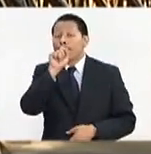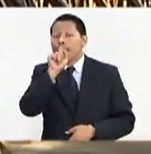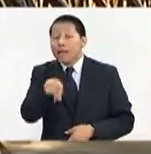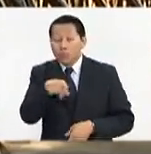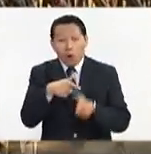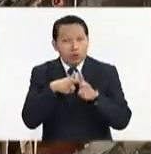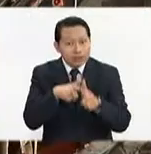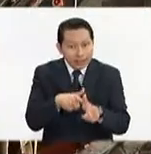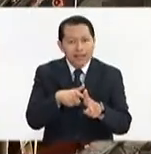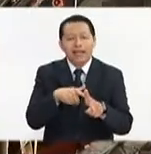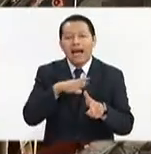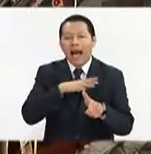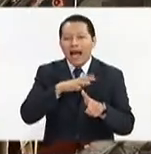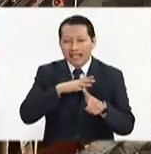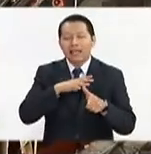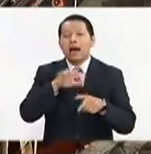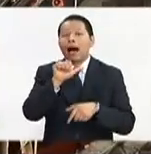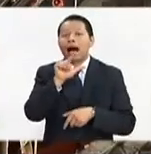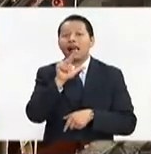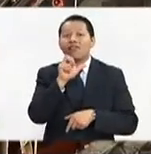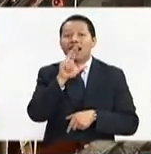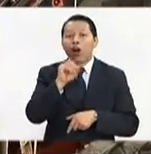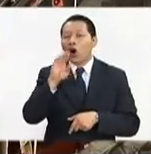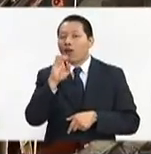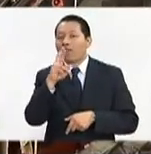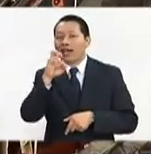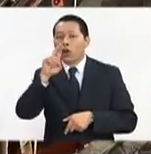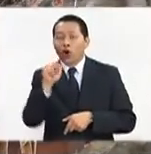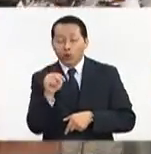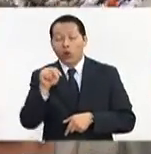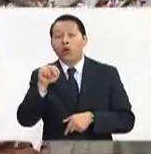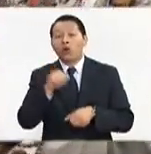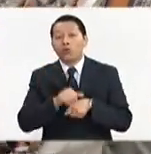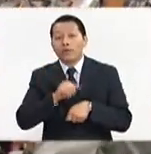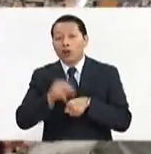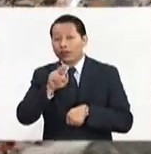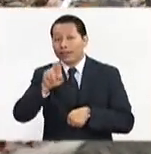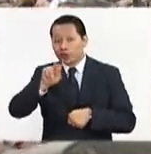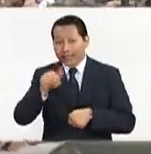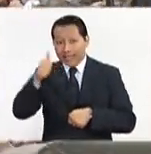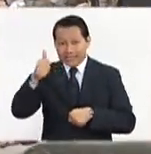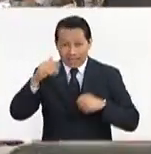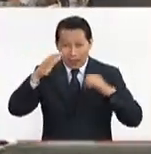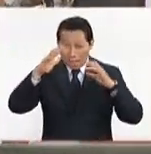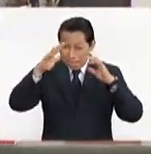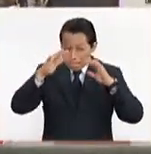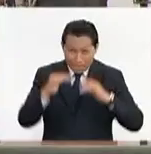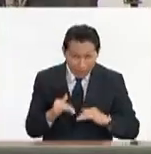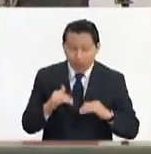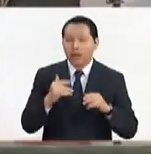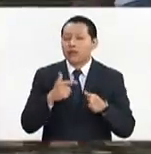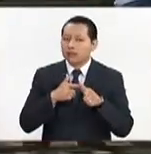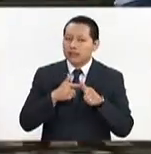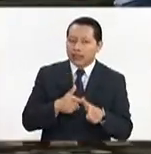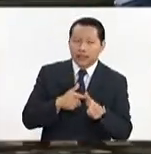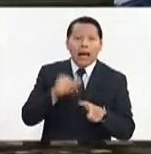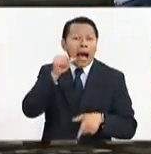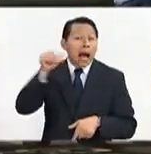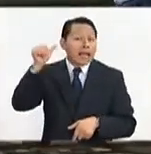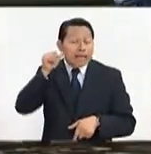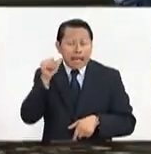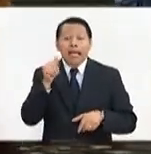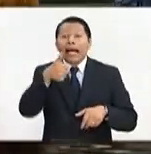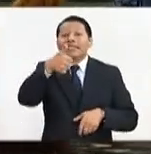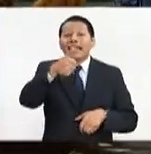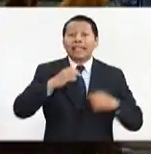trabajos de rescate en el edificio colapsado de Álvaro Obregón, número 286. Ayer los grupos de rescate recuperaron 6 cuerpos